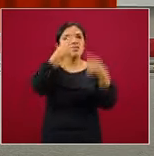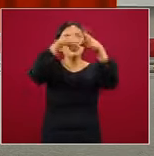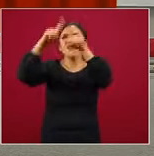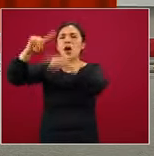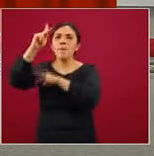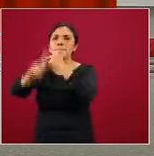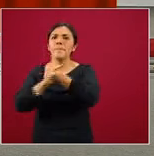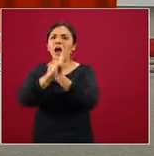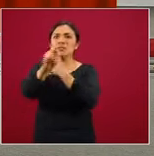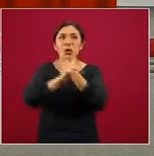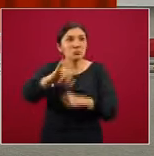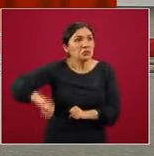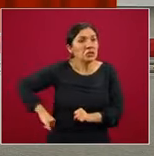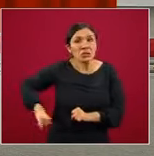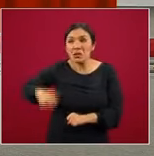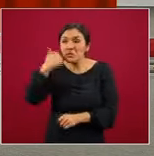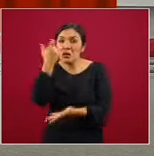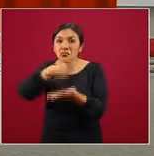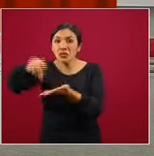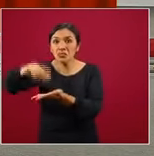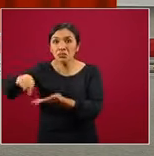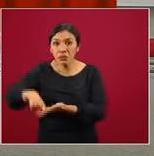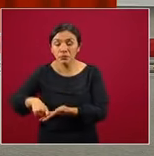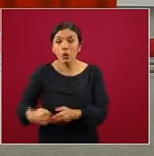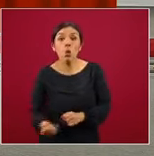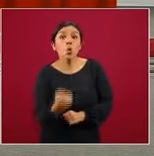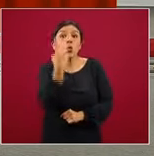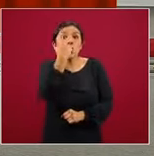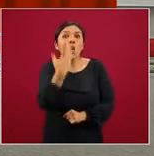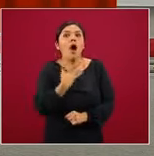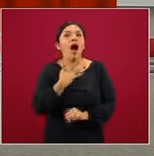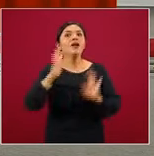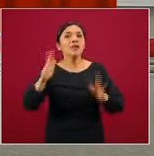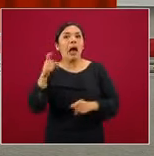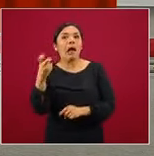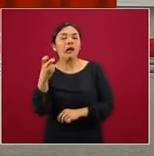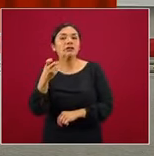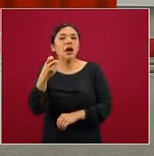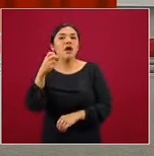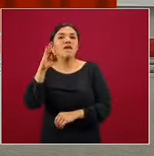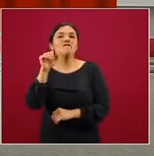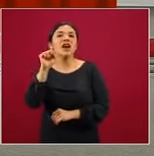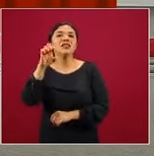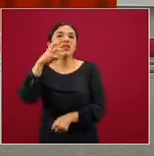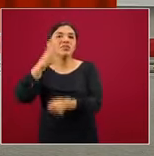países de interés, y hay al menos un producto que ya está en esta fase 3 avanzada.